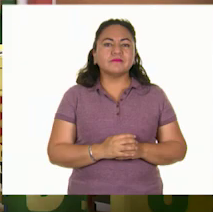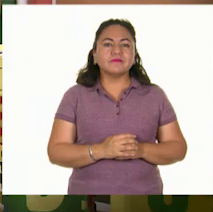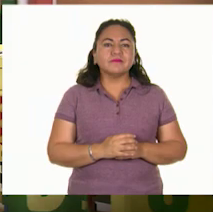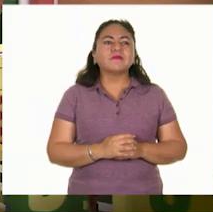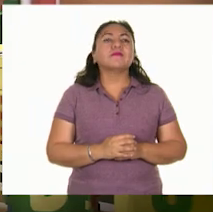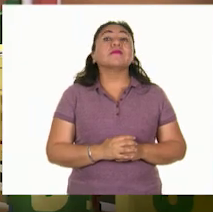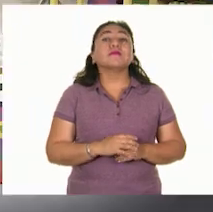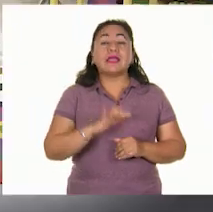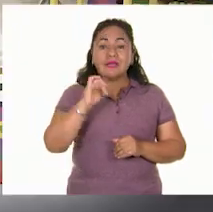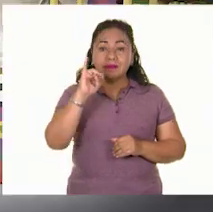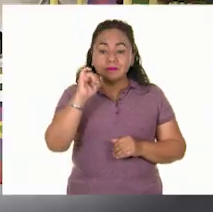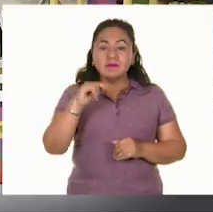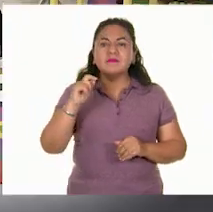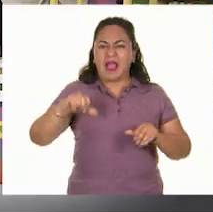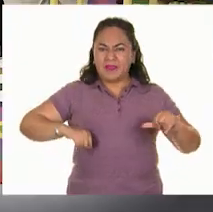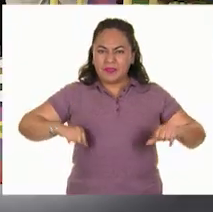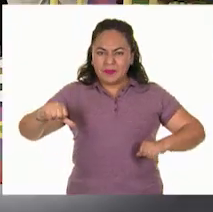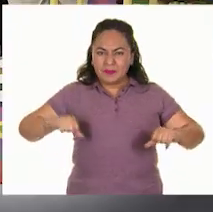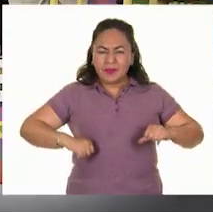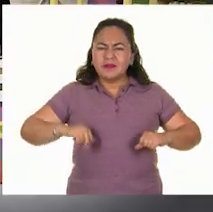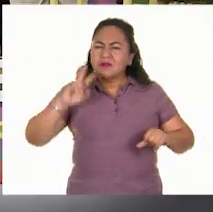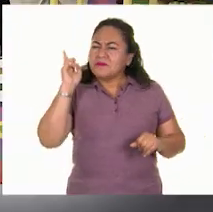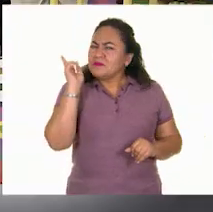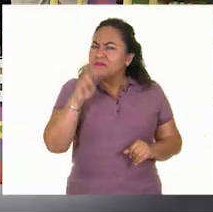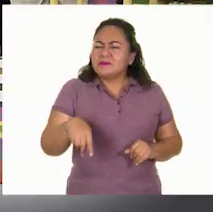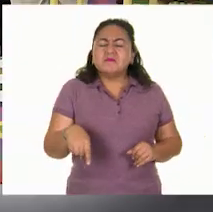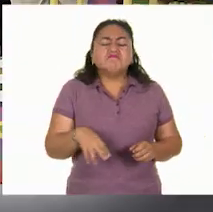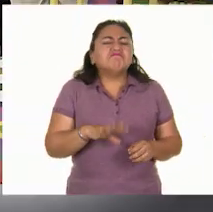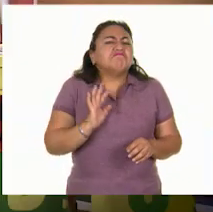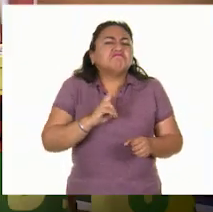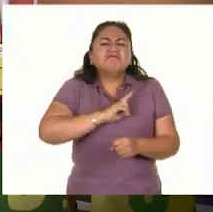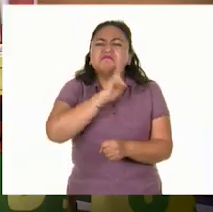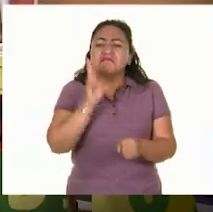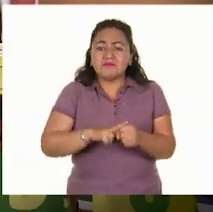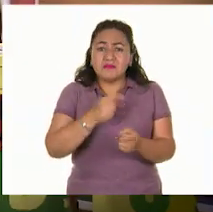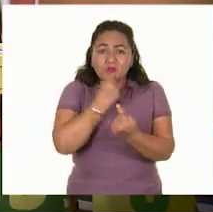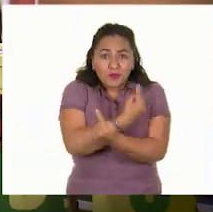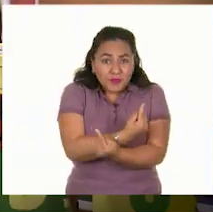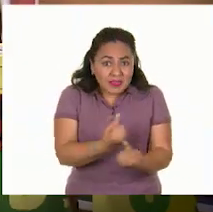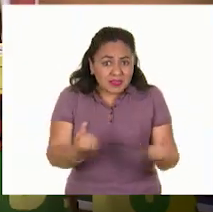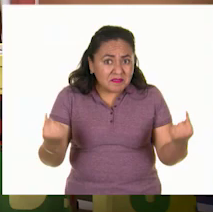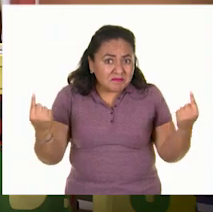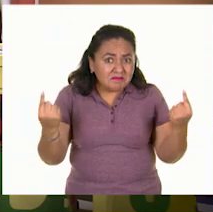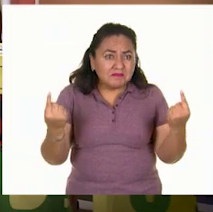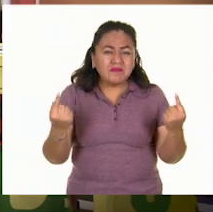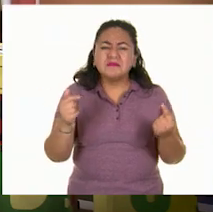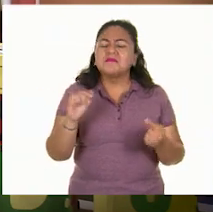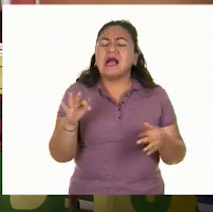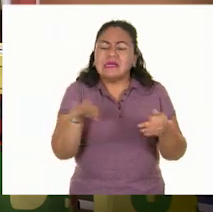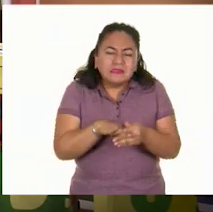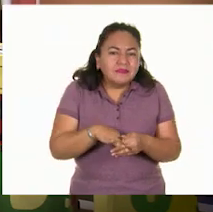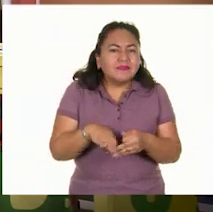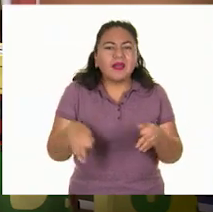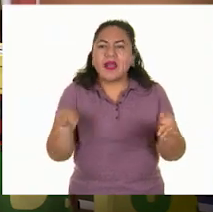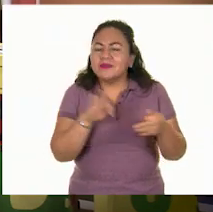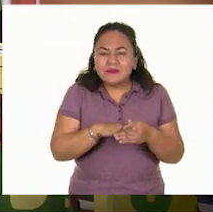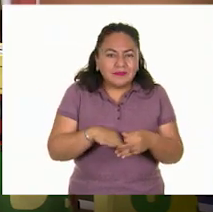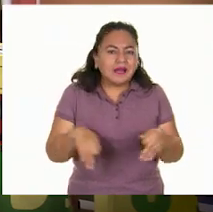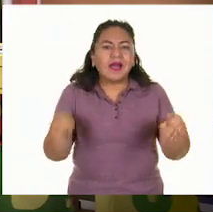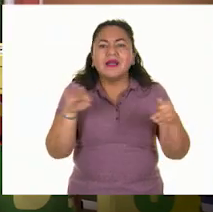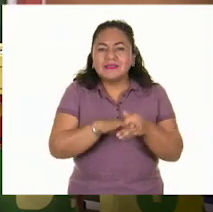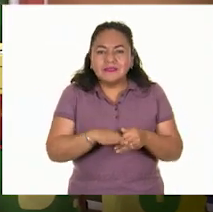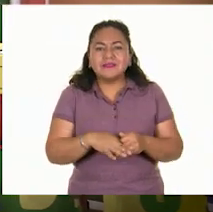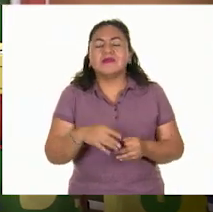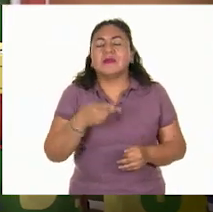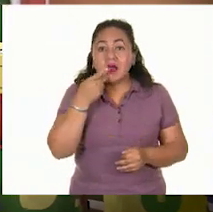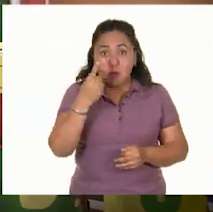ajá. Es una actividad que nos es tan natural. Todos los niños la practican a cada ratito. Cierto. Pero